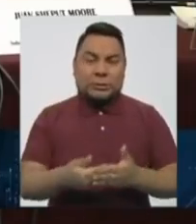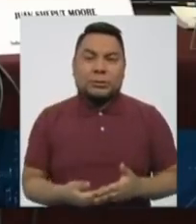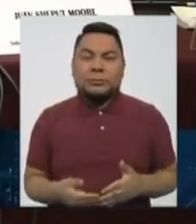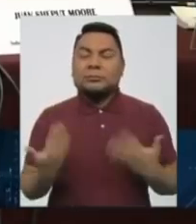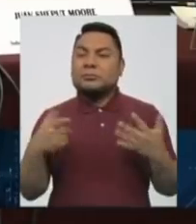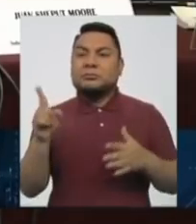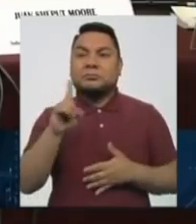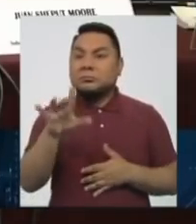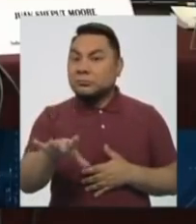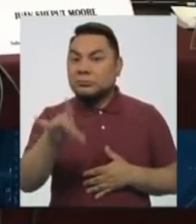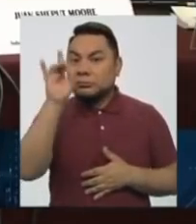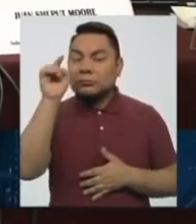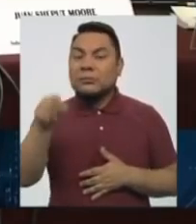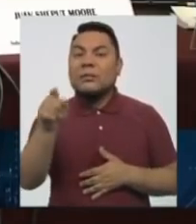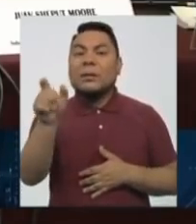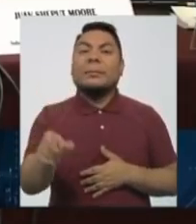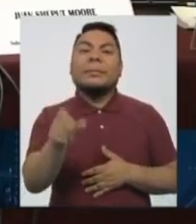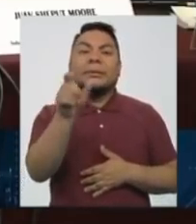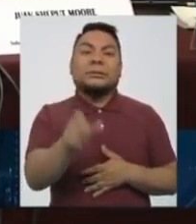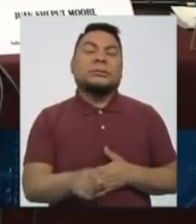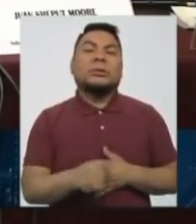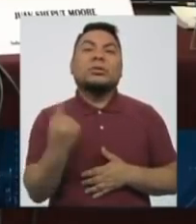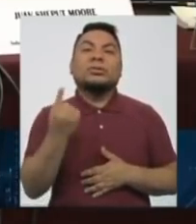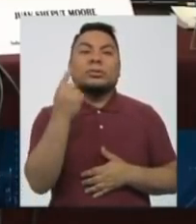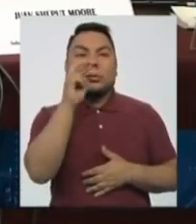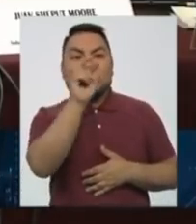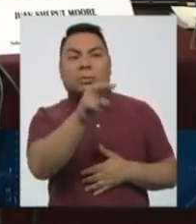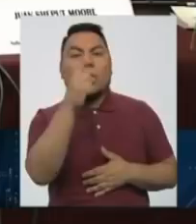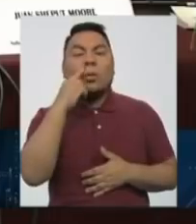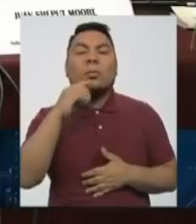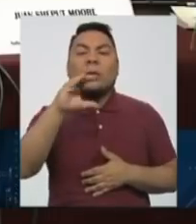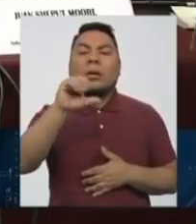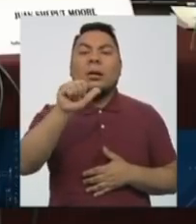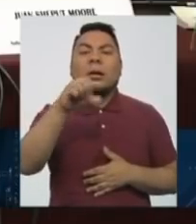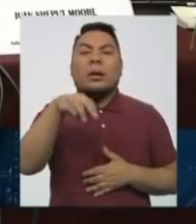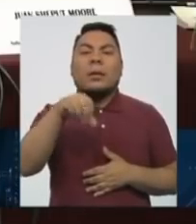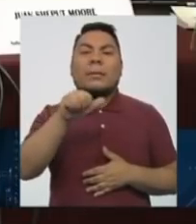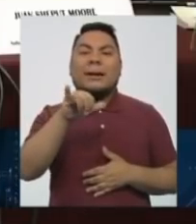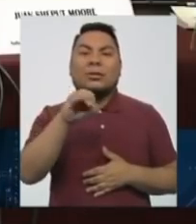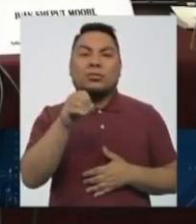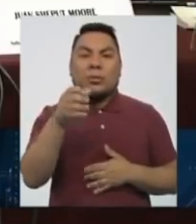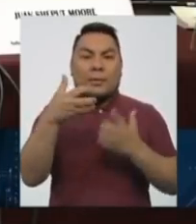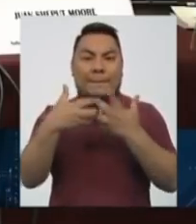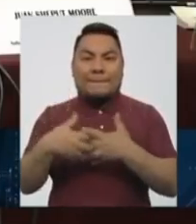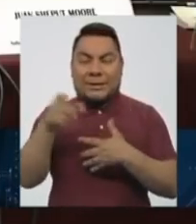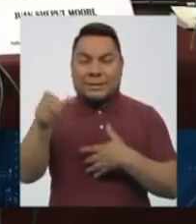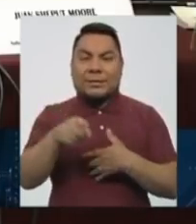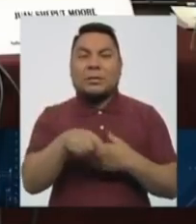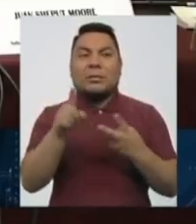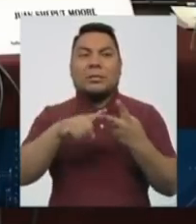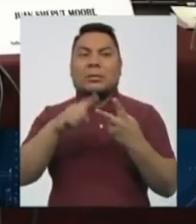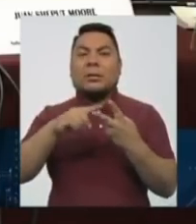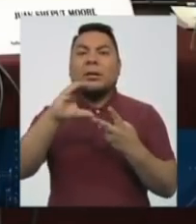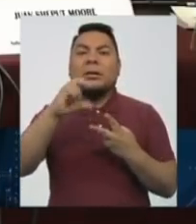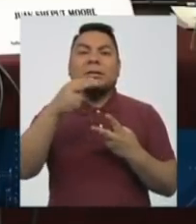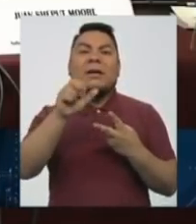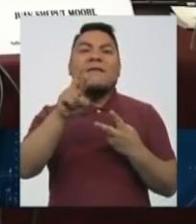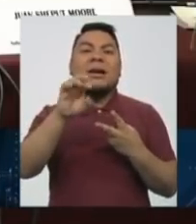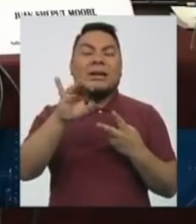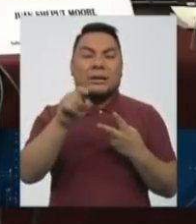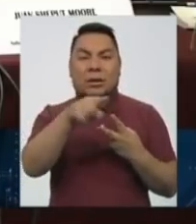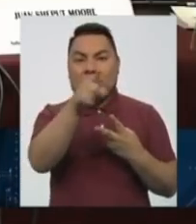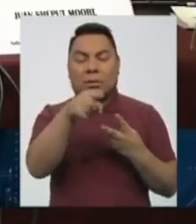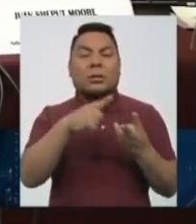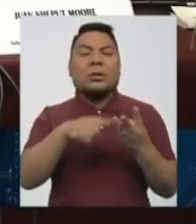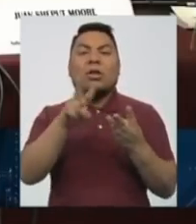no encontré a personas excepto el señor Camayo, el señor Chavarrí y dos personas más que estaban al